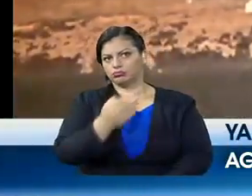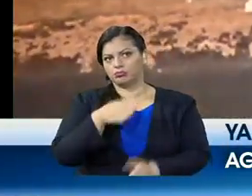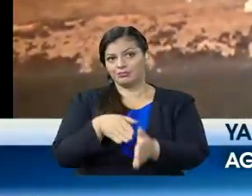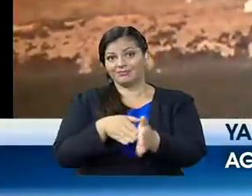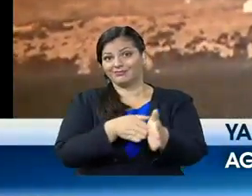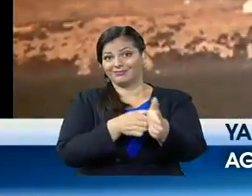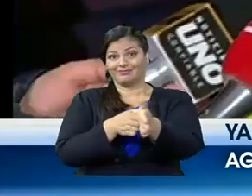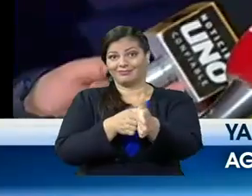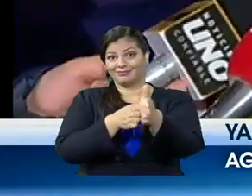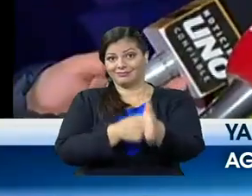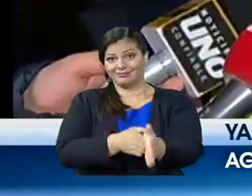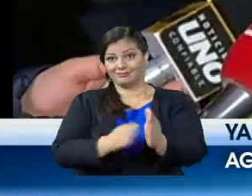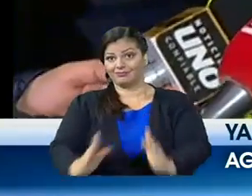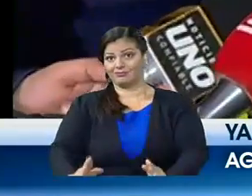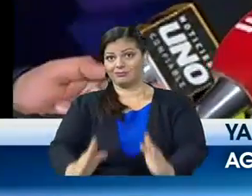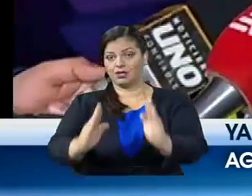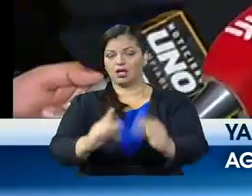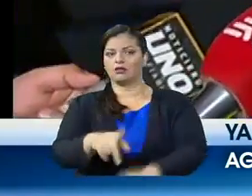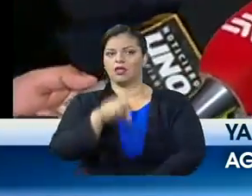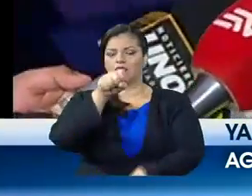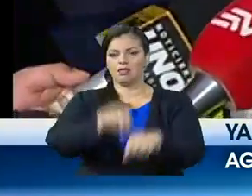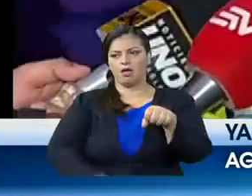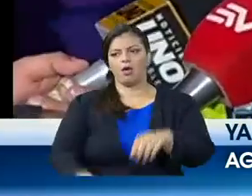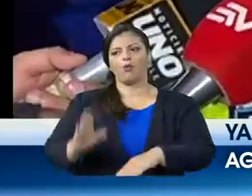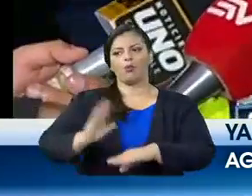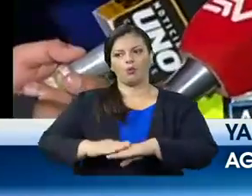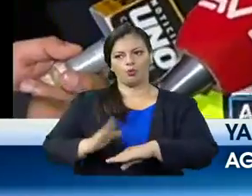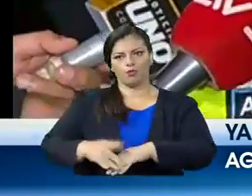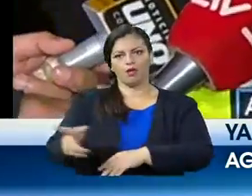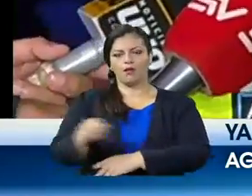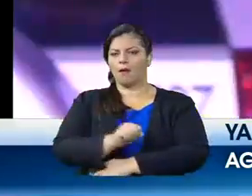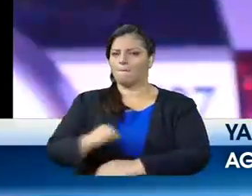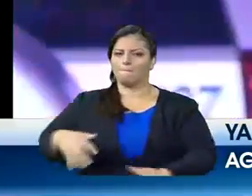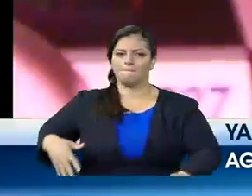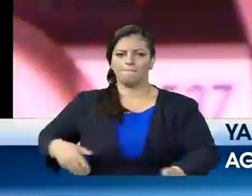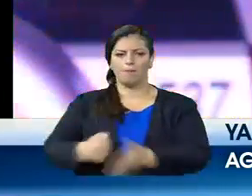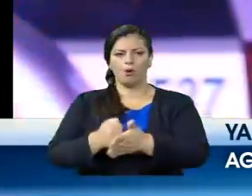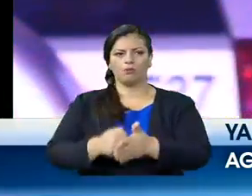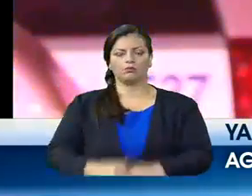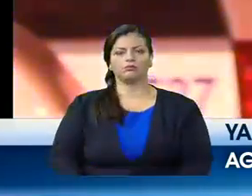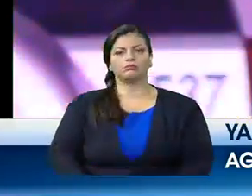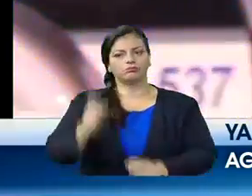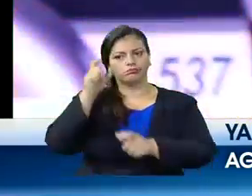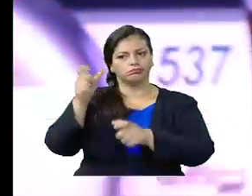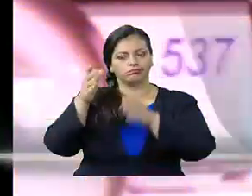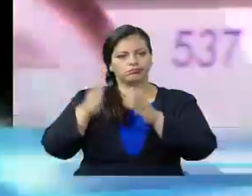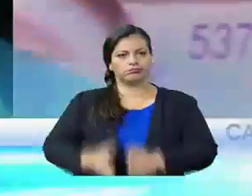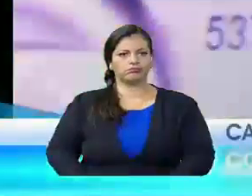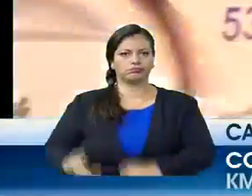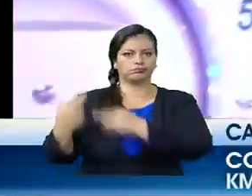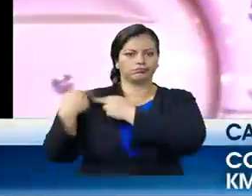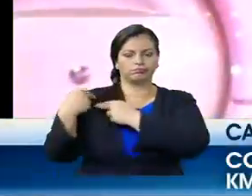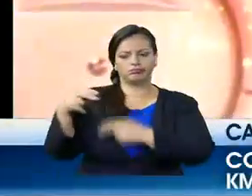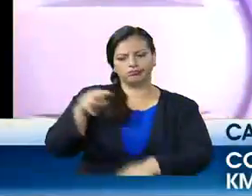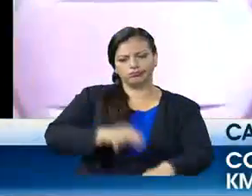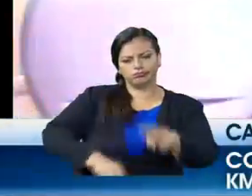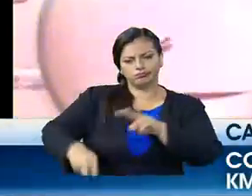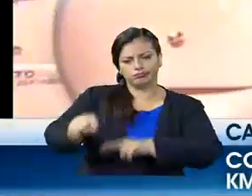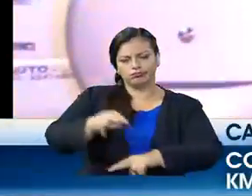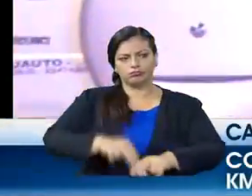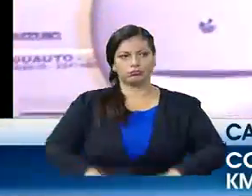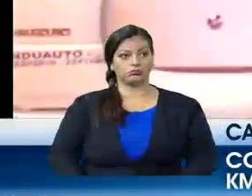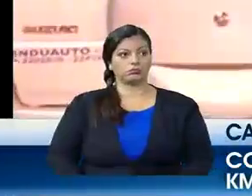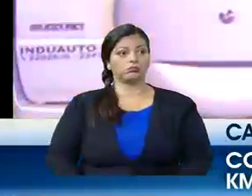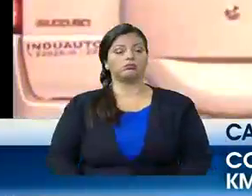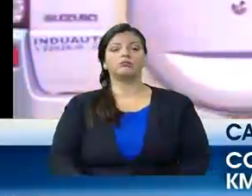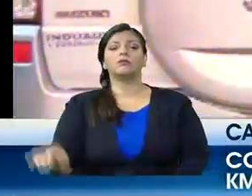fiscal se encargará de determinar el procedimiento. El carro causante de los daños es